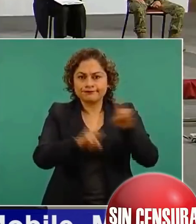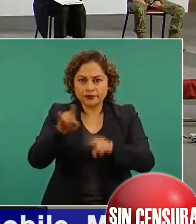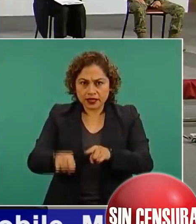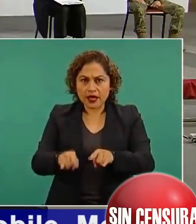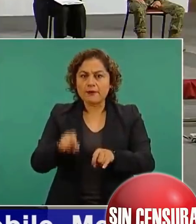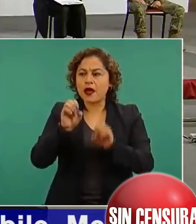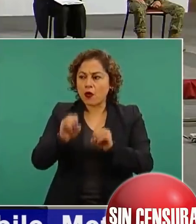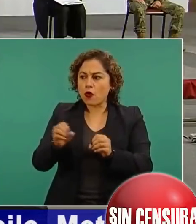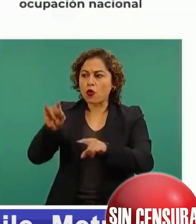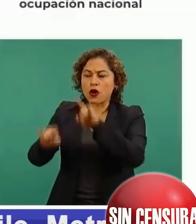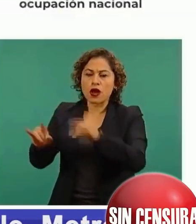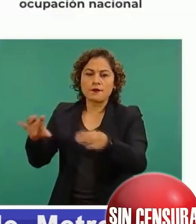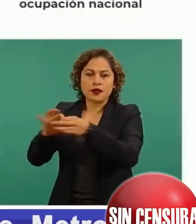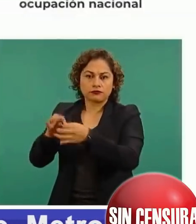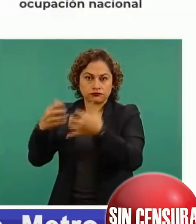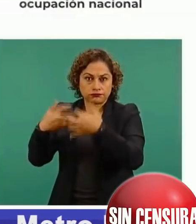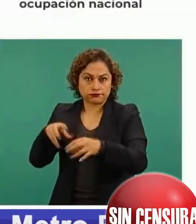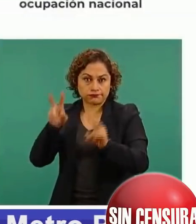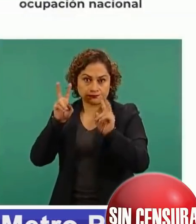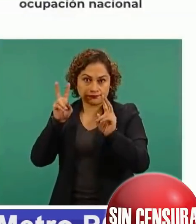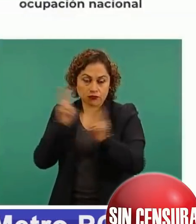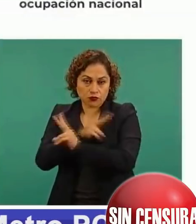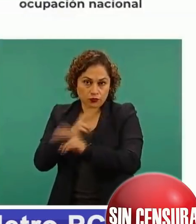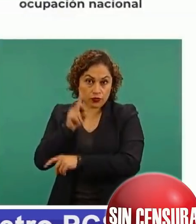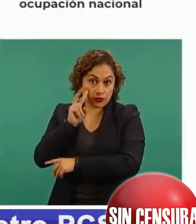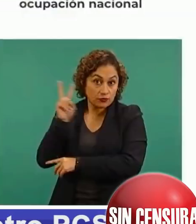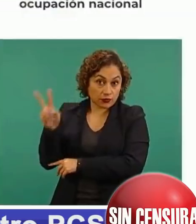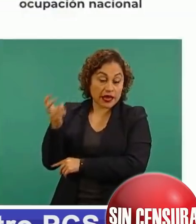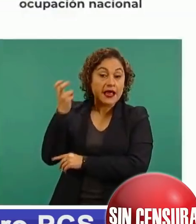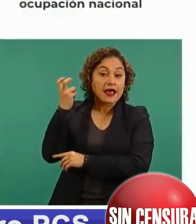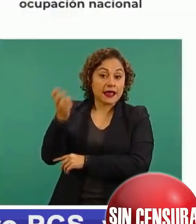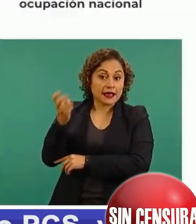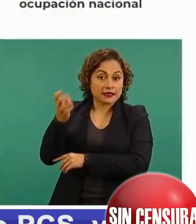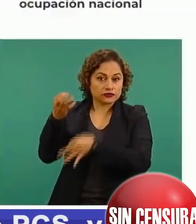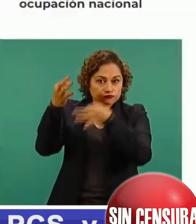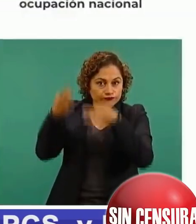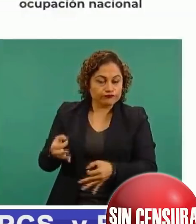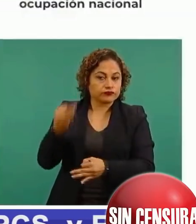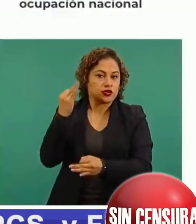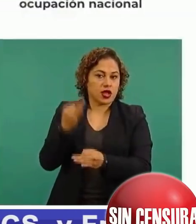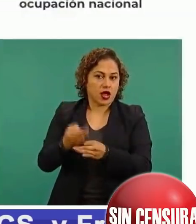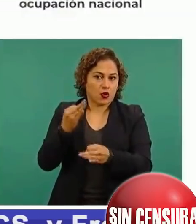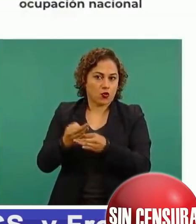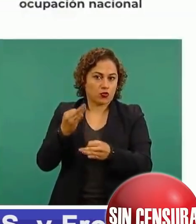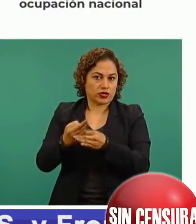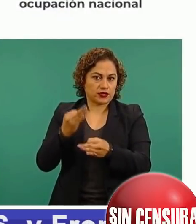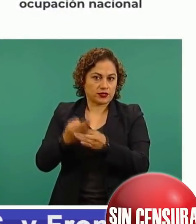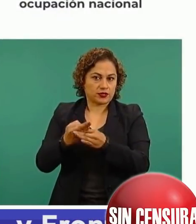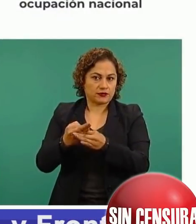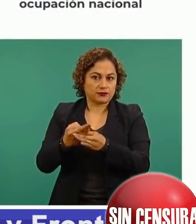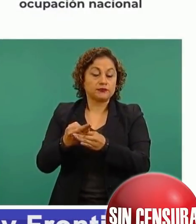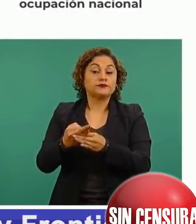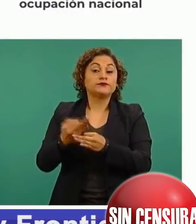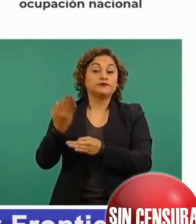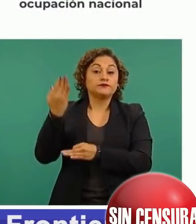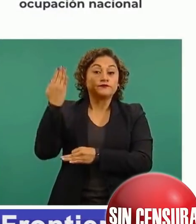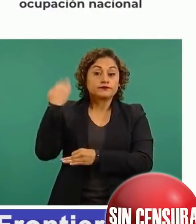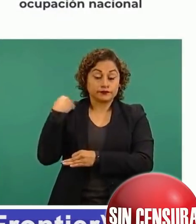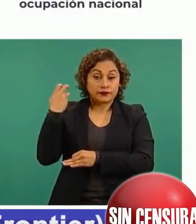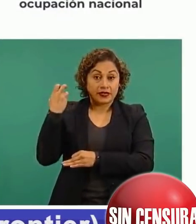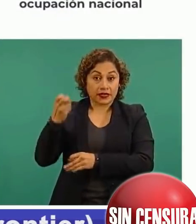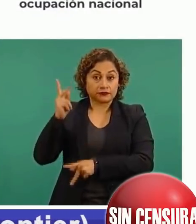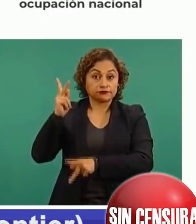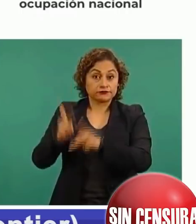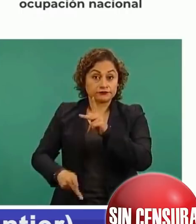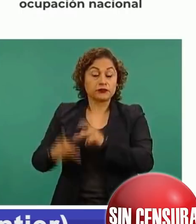el estado actual. Esto sí es en tiempo real, no es al corte de la primera semana del año, es en tiempo real. Todos